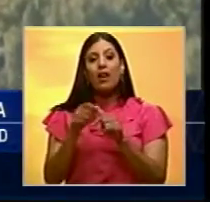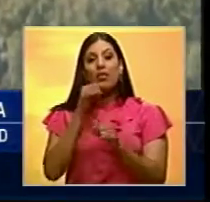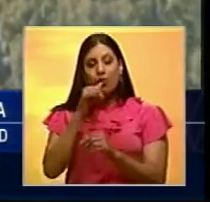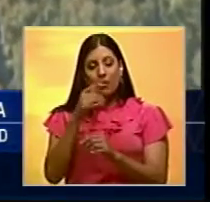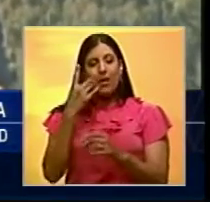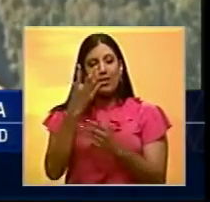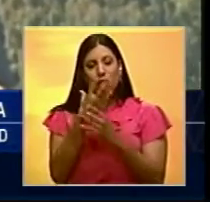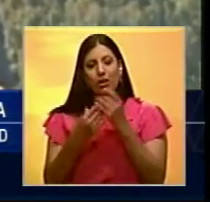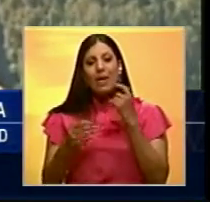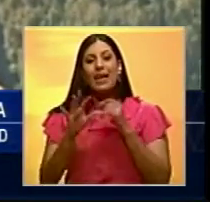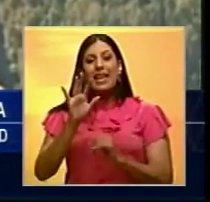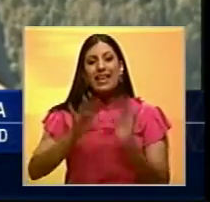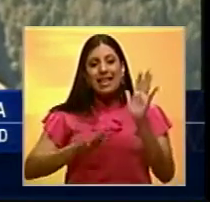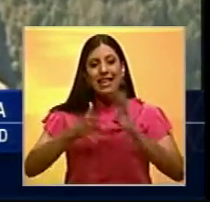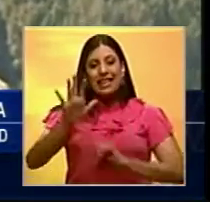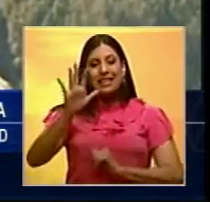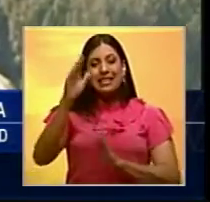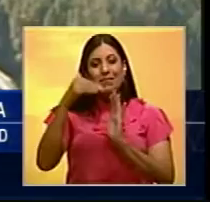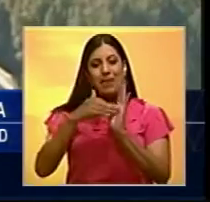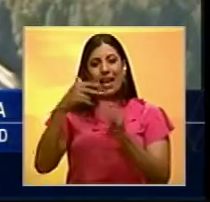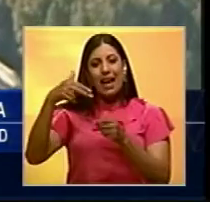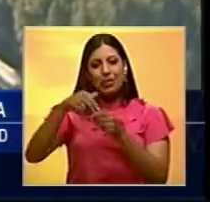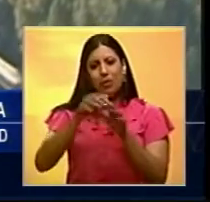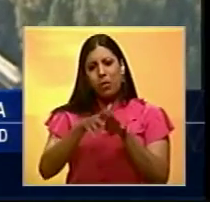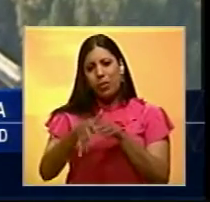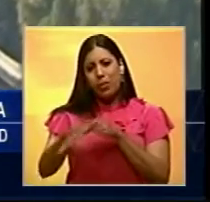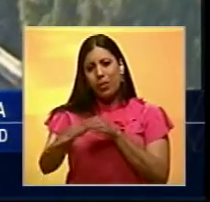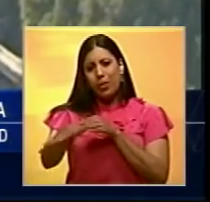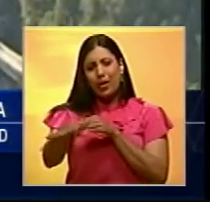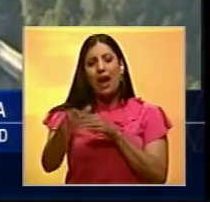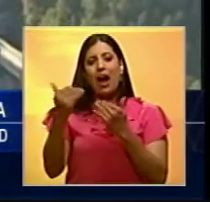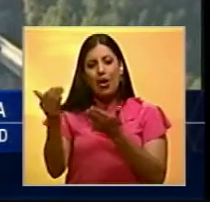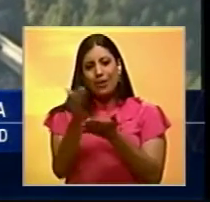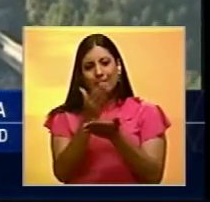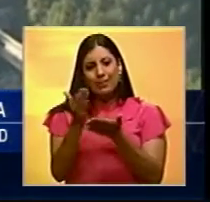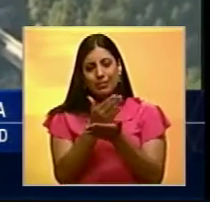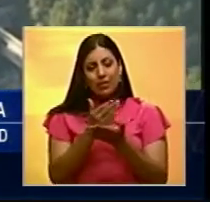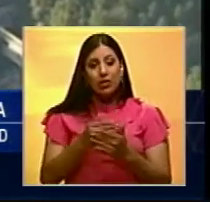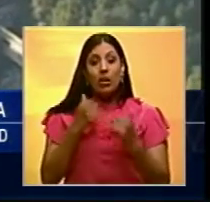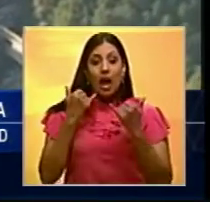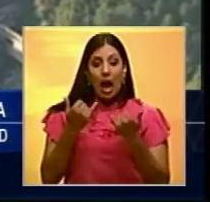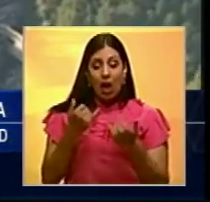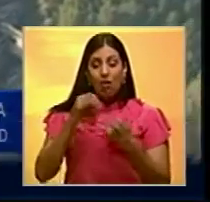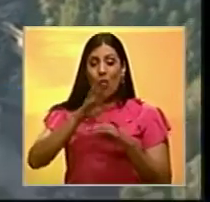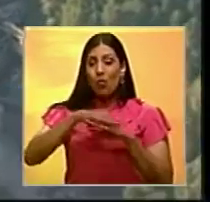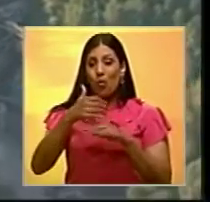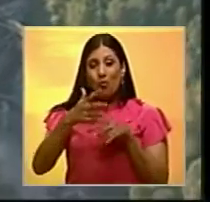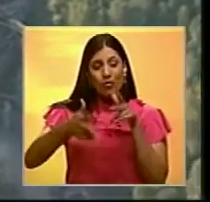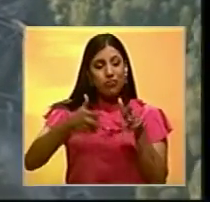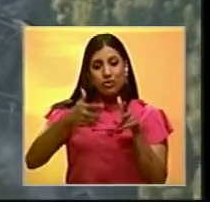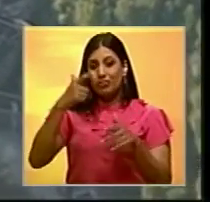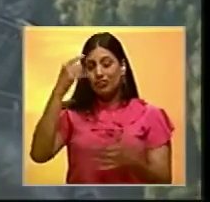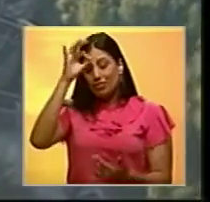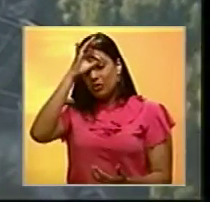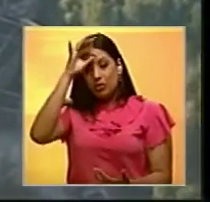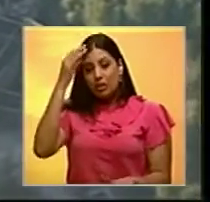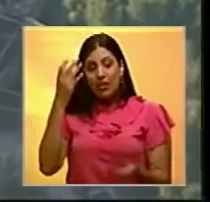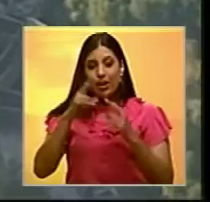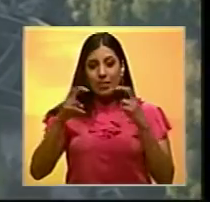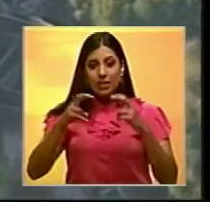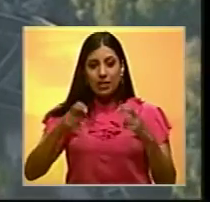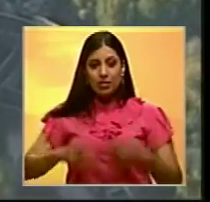una fuga de 15.000 galones de combustible, la cual está siendo contenida. Las causas del siniestro están bajo